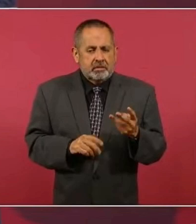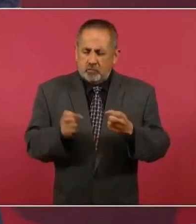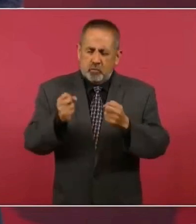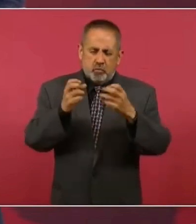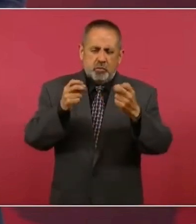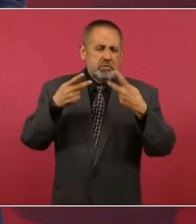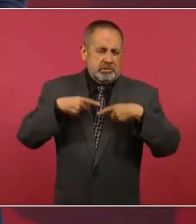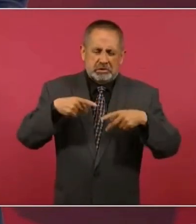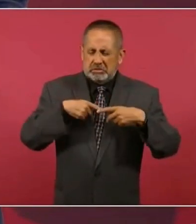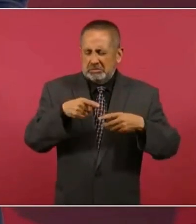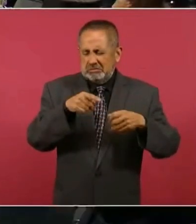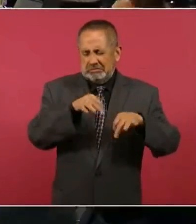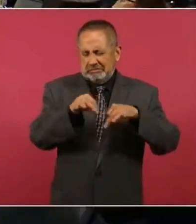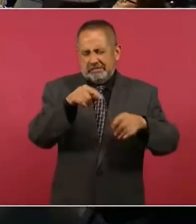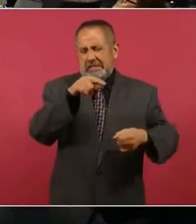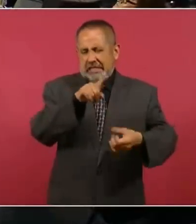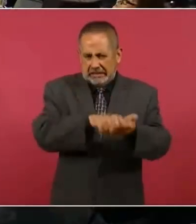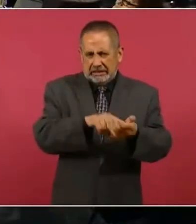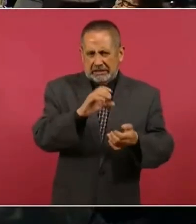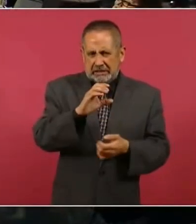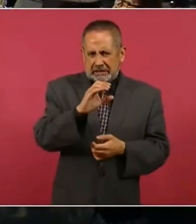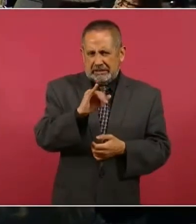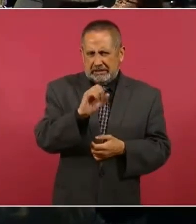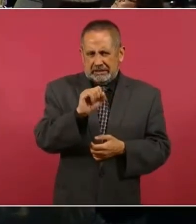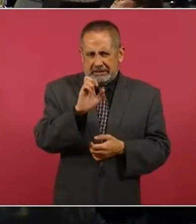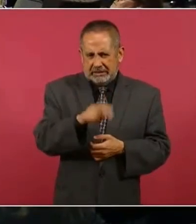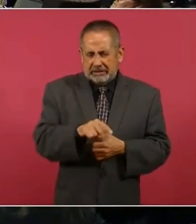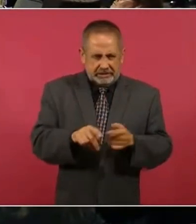muchos personajes ahí.